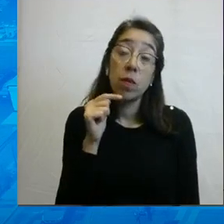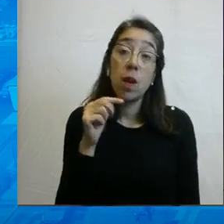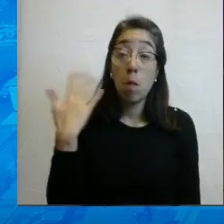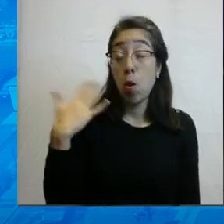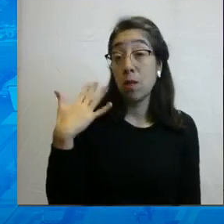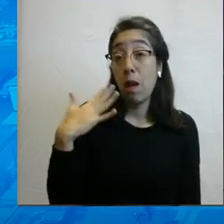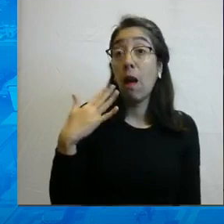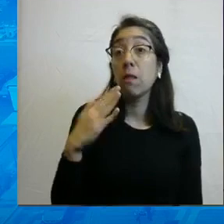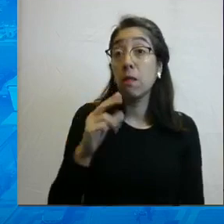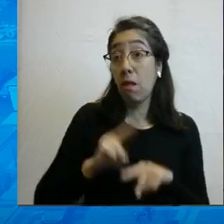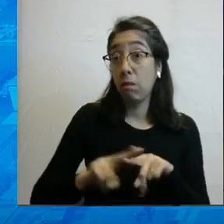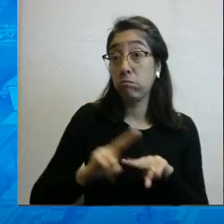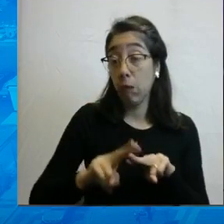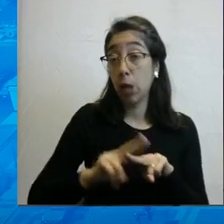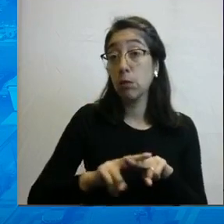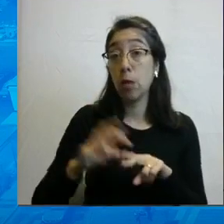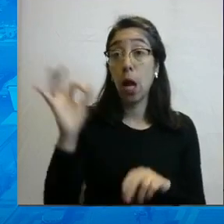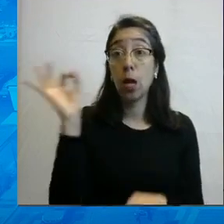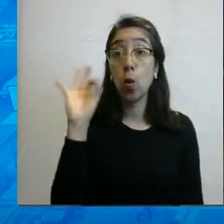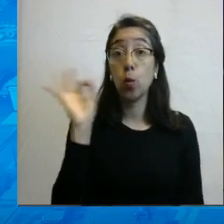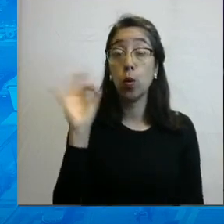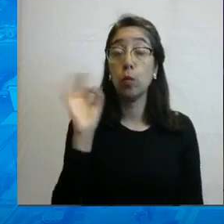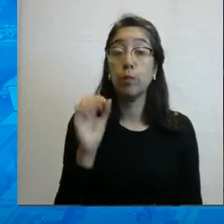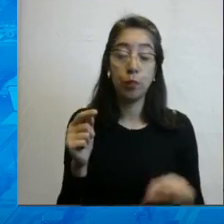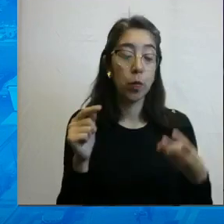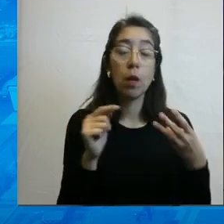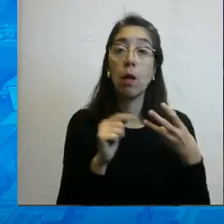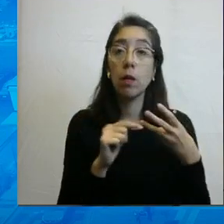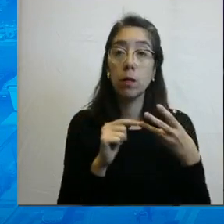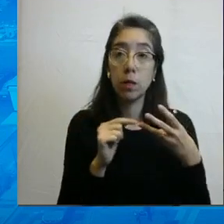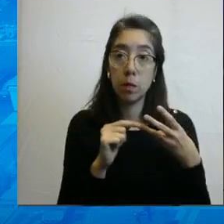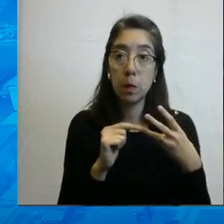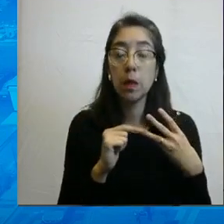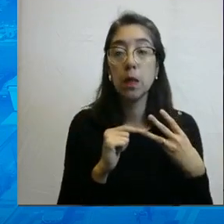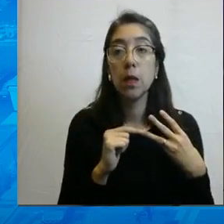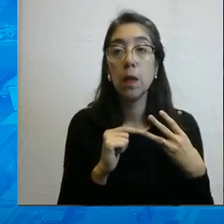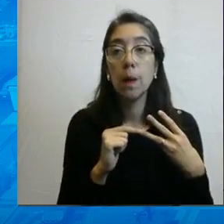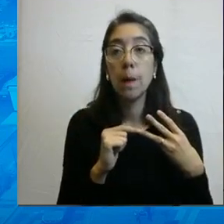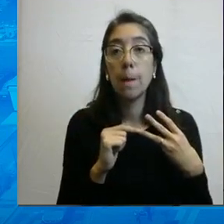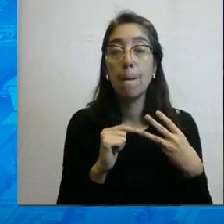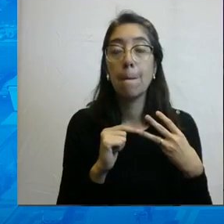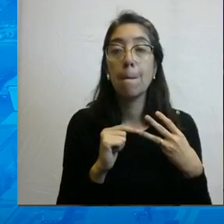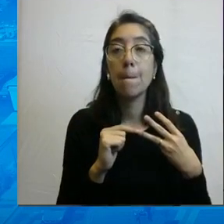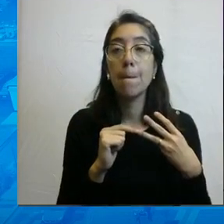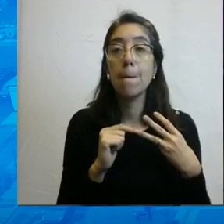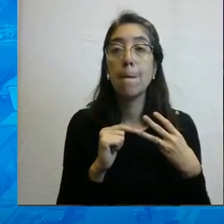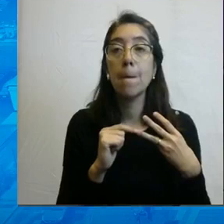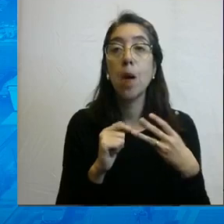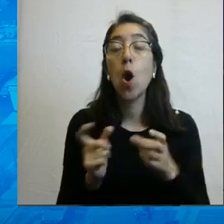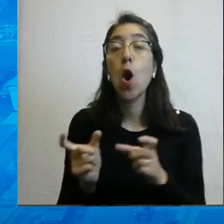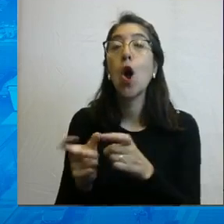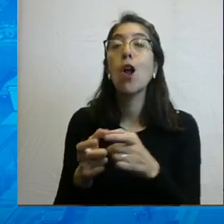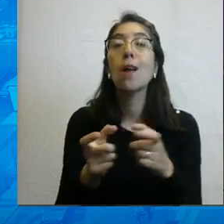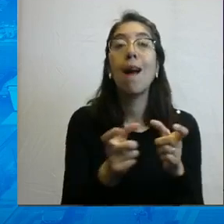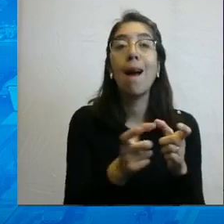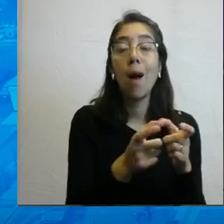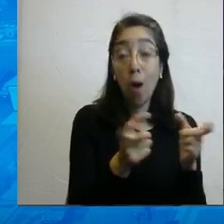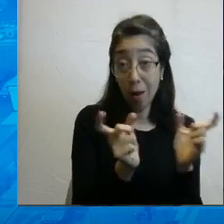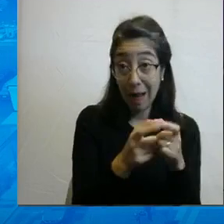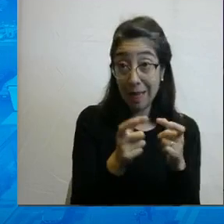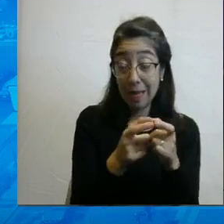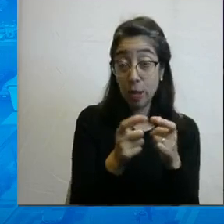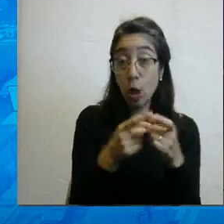reunión. Hay otro tema que hemos solicitado, la organización de músicos de Melipilla, que se